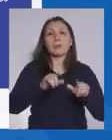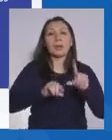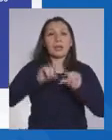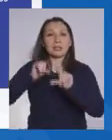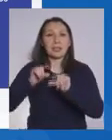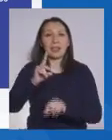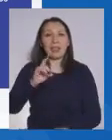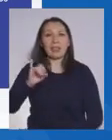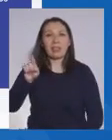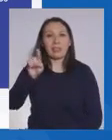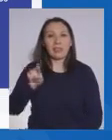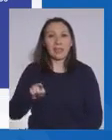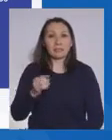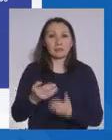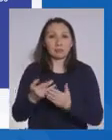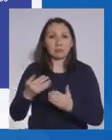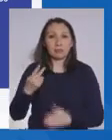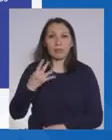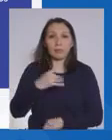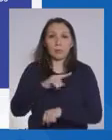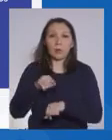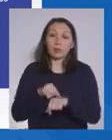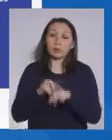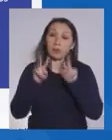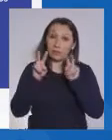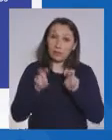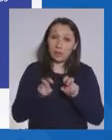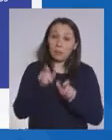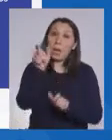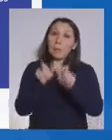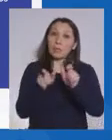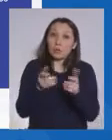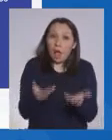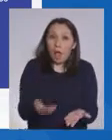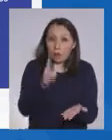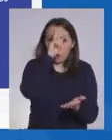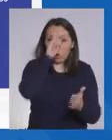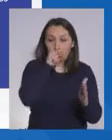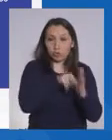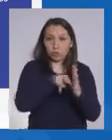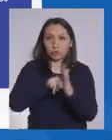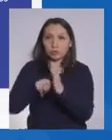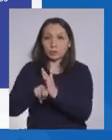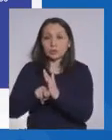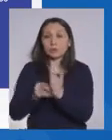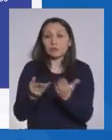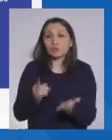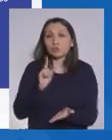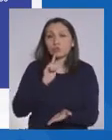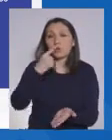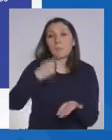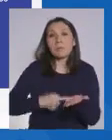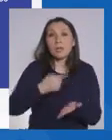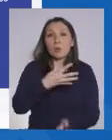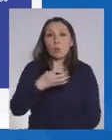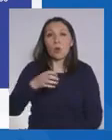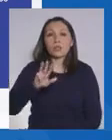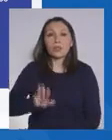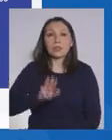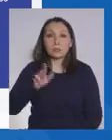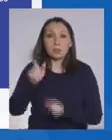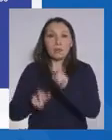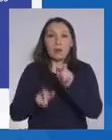últimas 24 horas con respecto a las personas hospitalizadas en tenemos hoy día mil 419